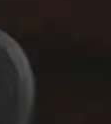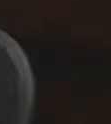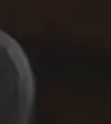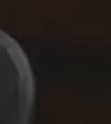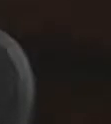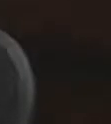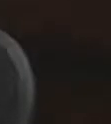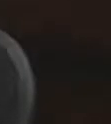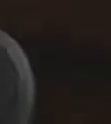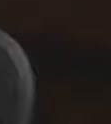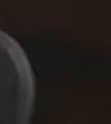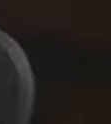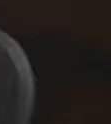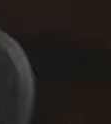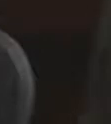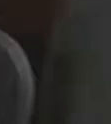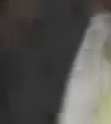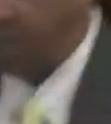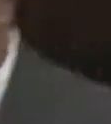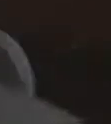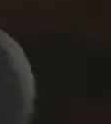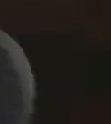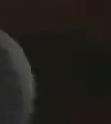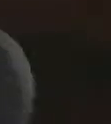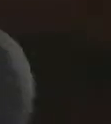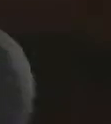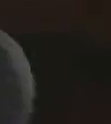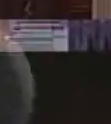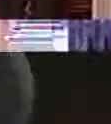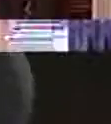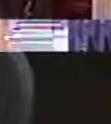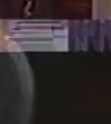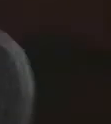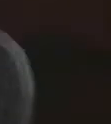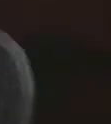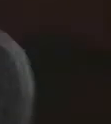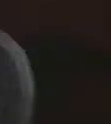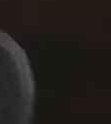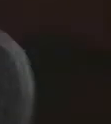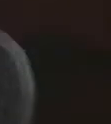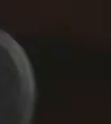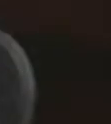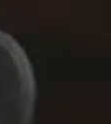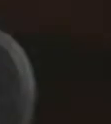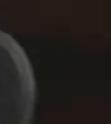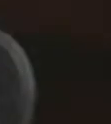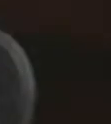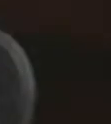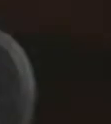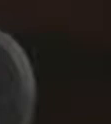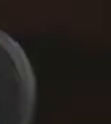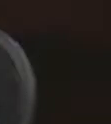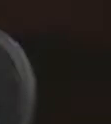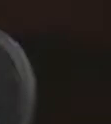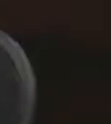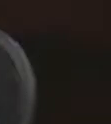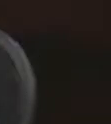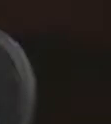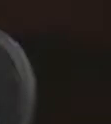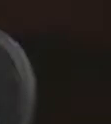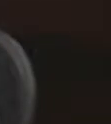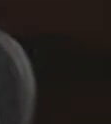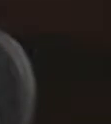empresa Palmicultora Dumian Limitada y ayer felizmente liberada. También fueron secuestrados en